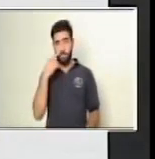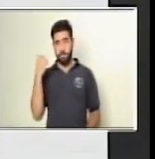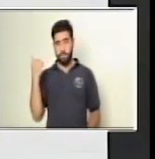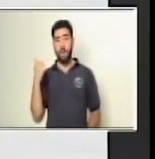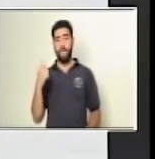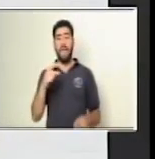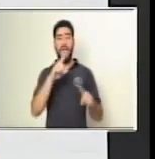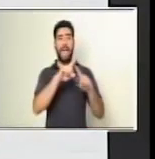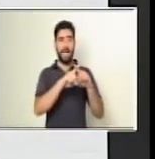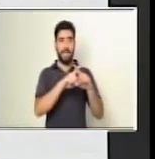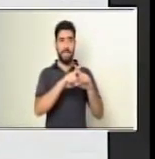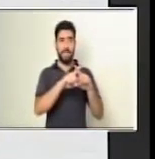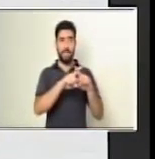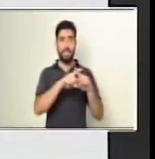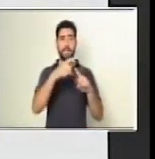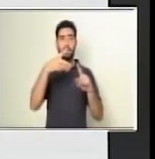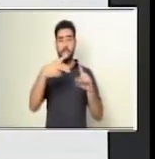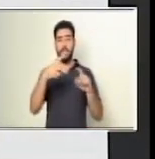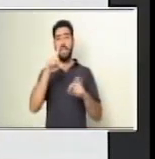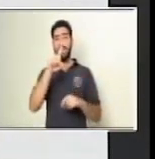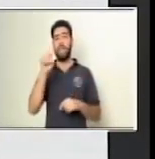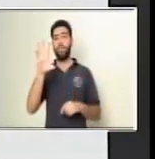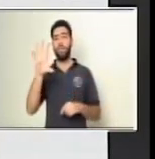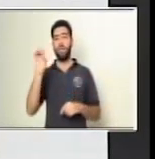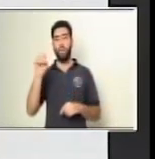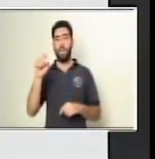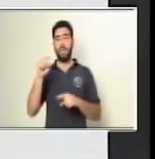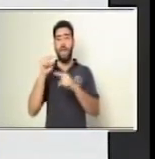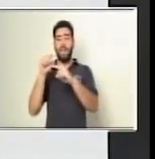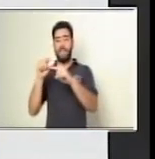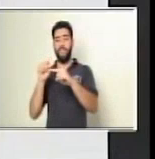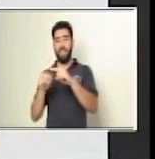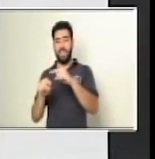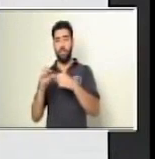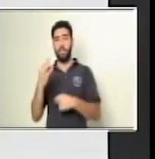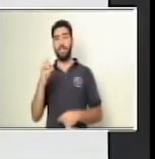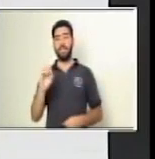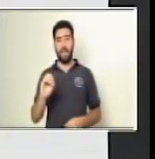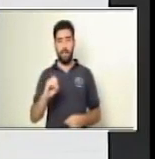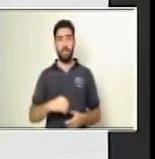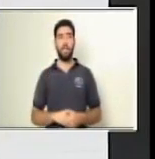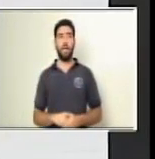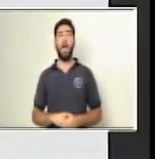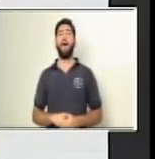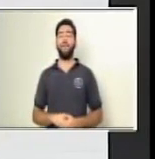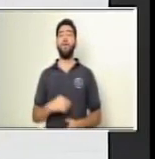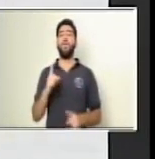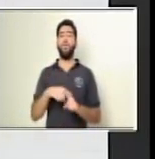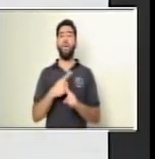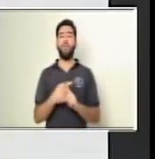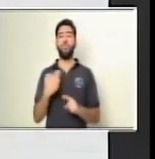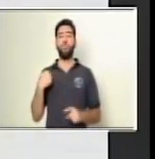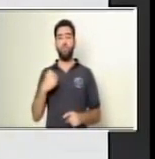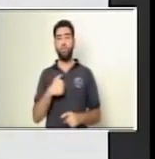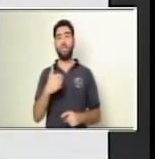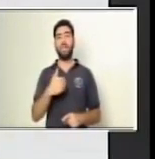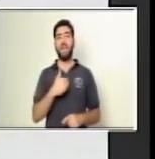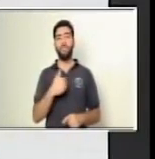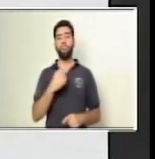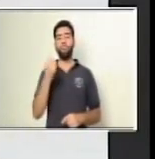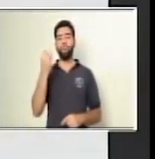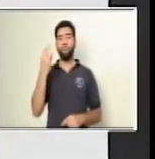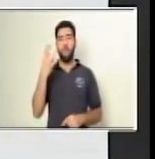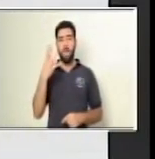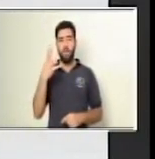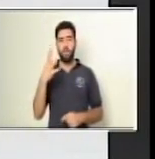Y nos queda de esa forma, 150 dividido 30. Cuando tenemos números que terminan